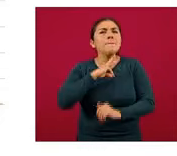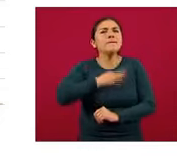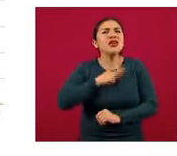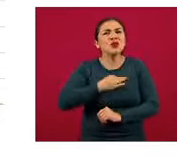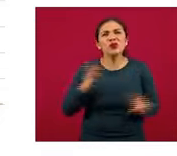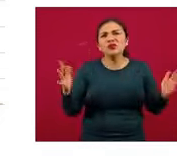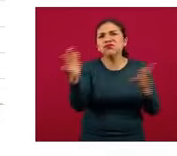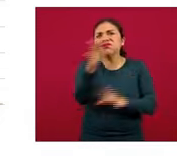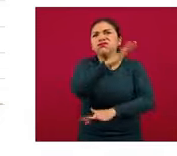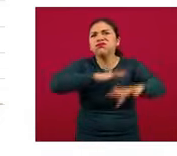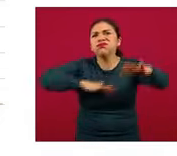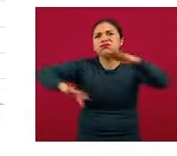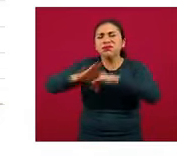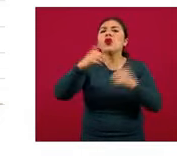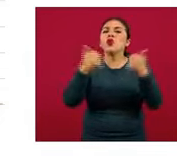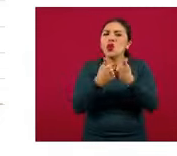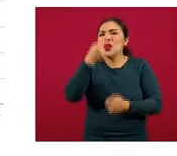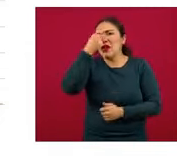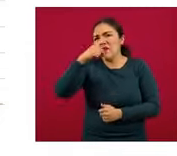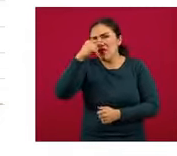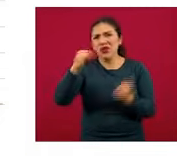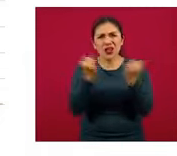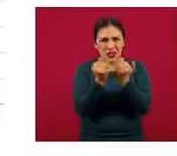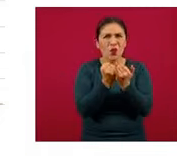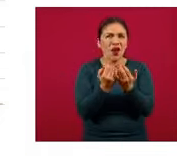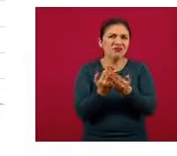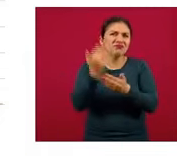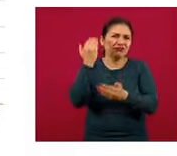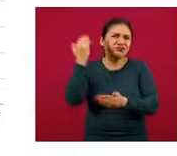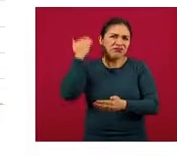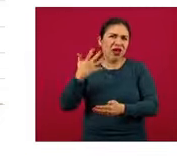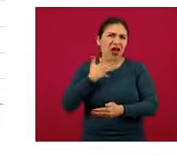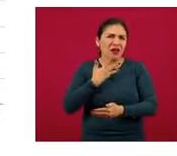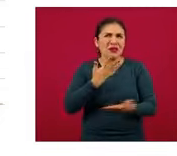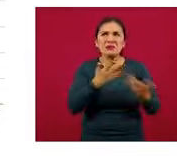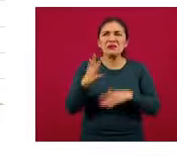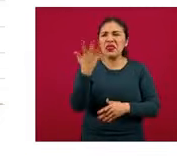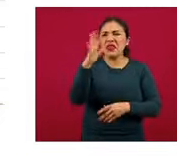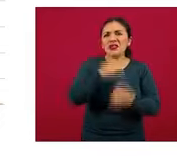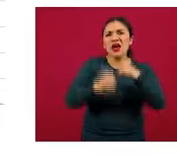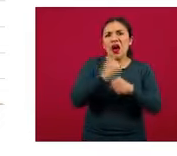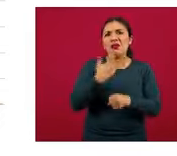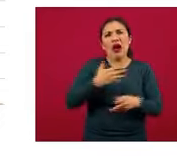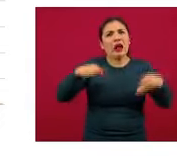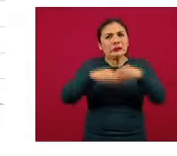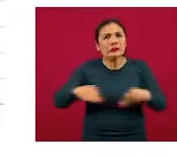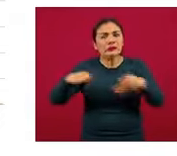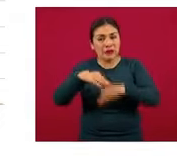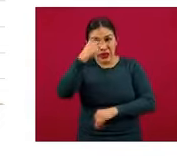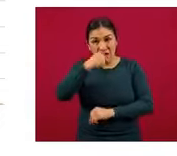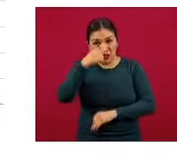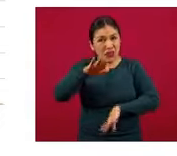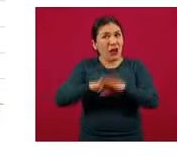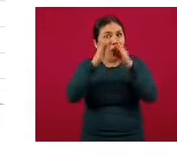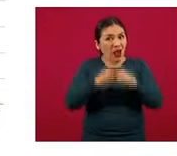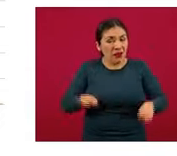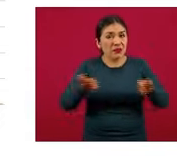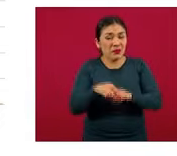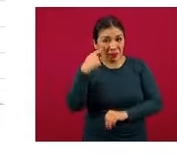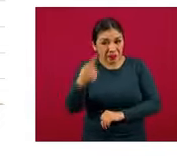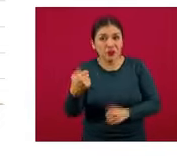la influenza, que es la que en su momento hemos tenido en las últimas por lo menos 10 años de manera importante bajo